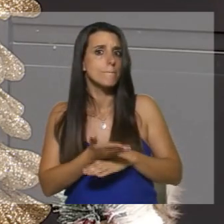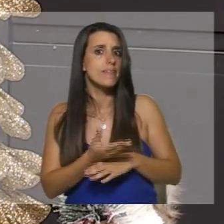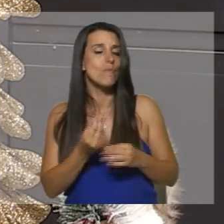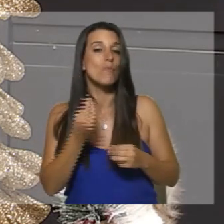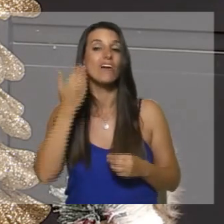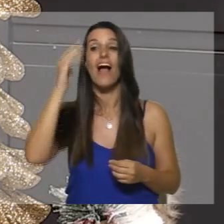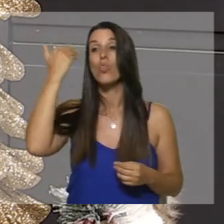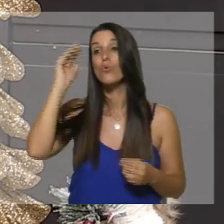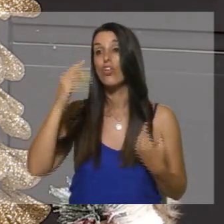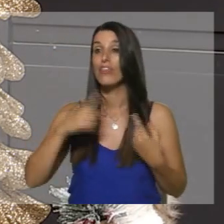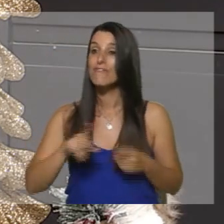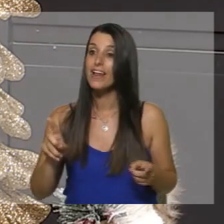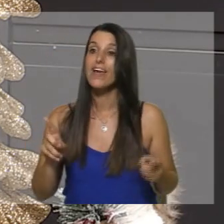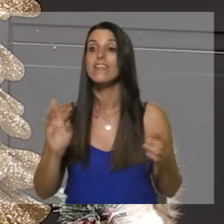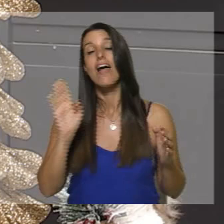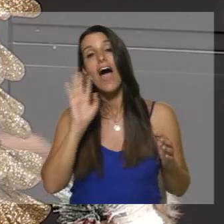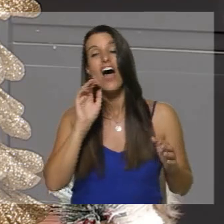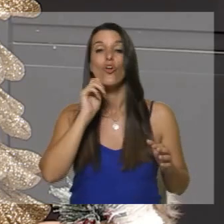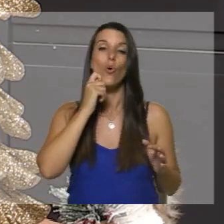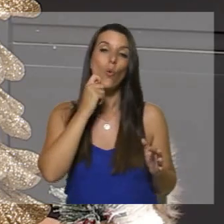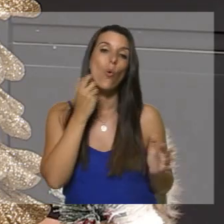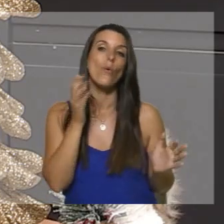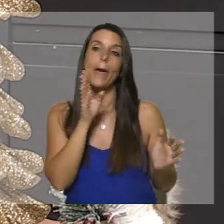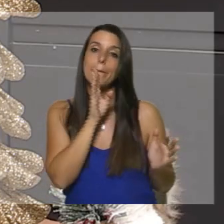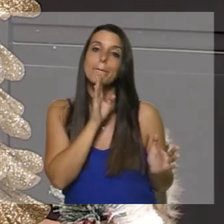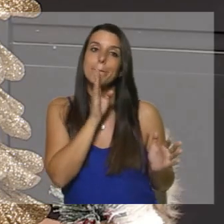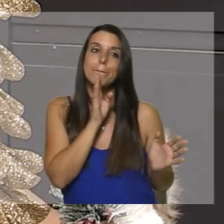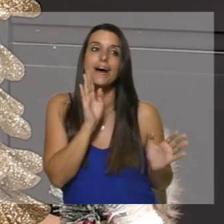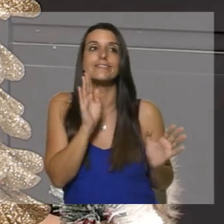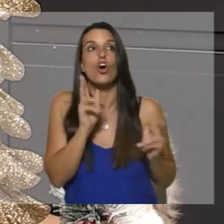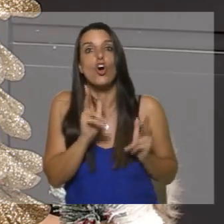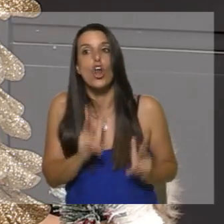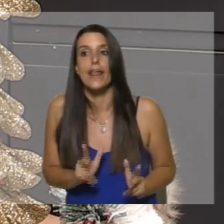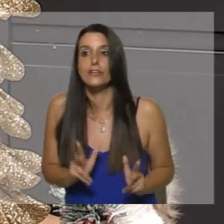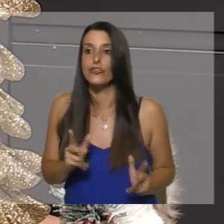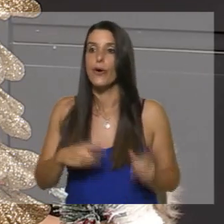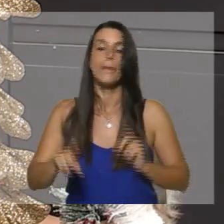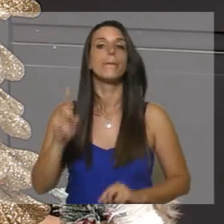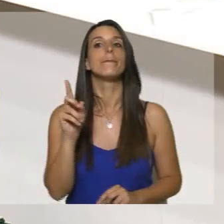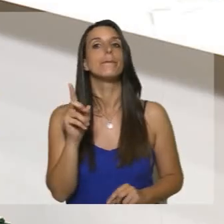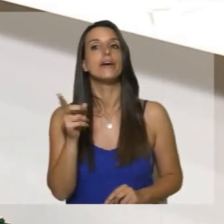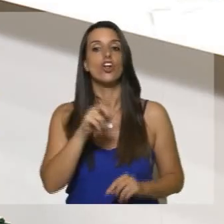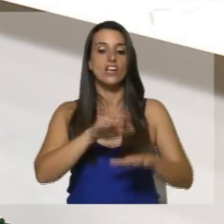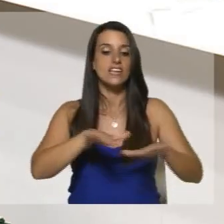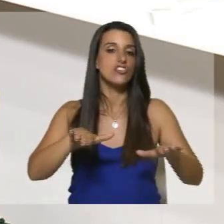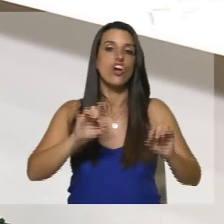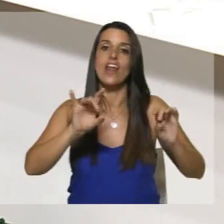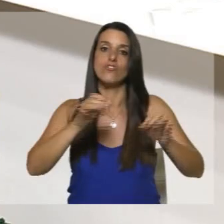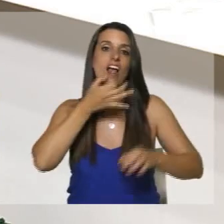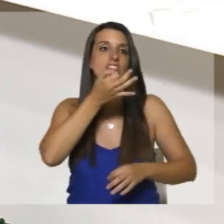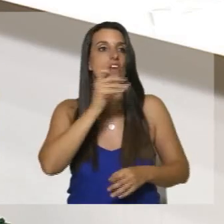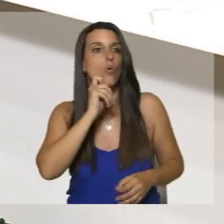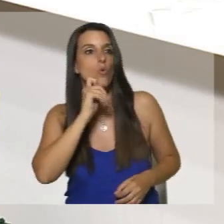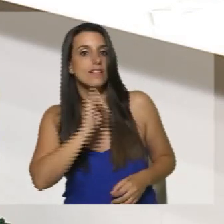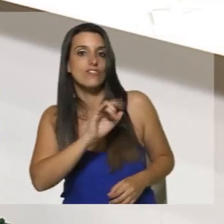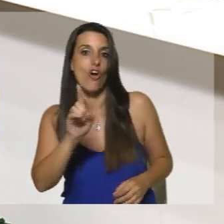tiene alguna otra contemplación, si no le gusta, es como es más políticamente correcto, pero... Los niños son genuinos, no, entonces claro. Ahí está